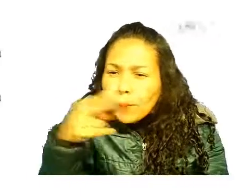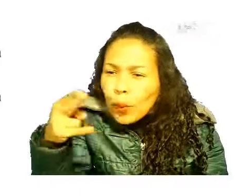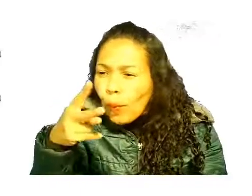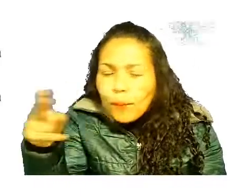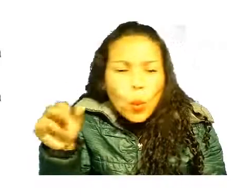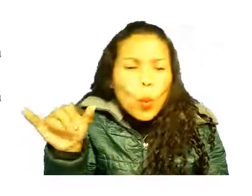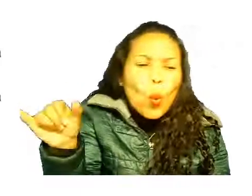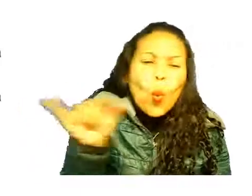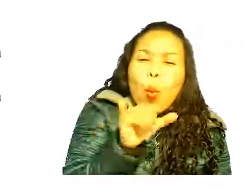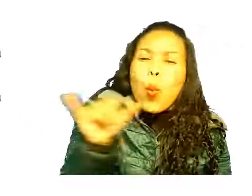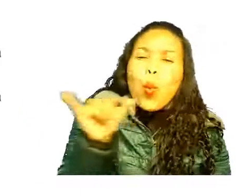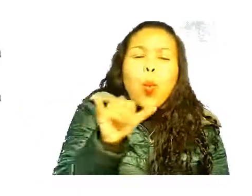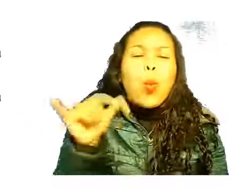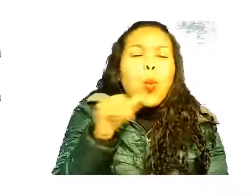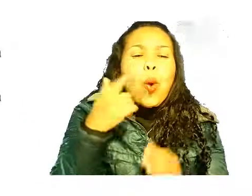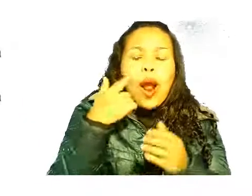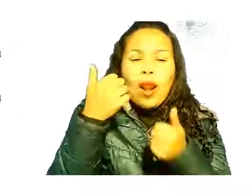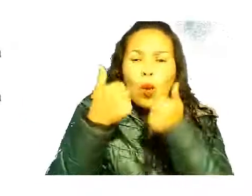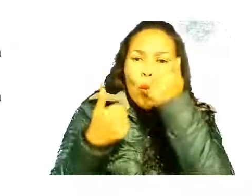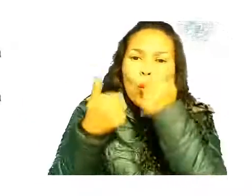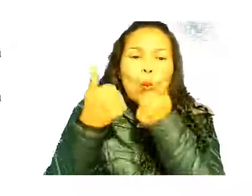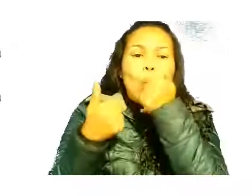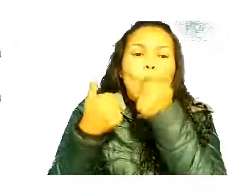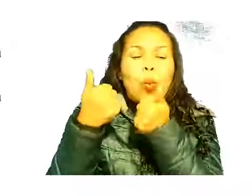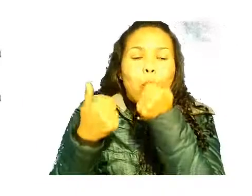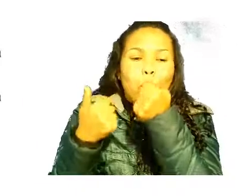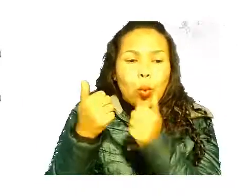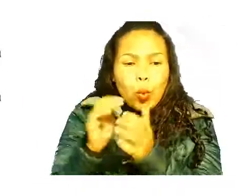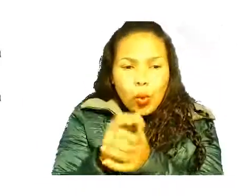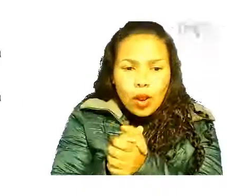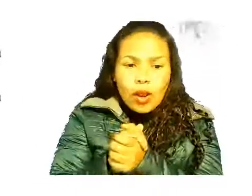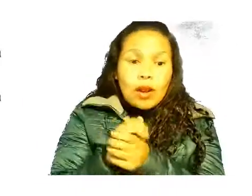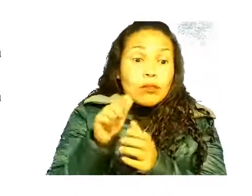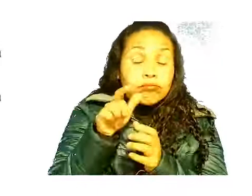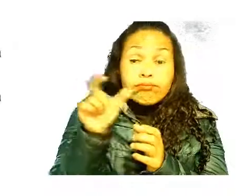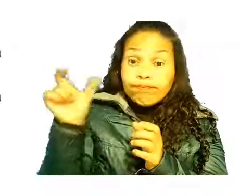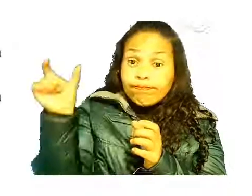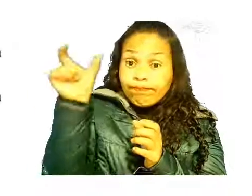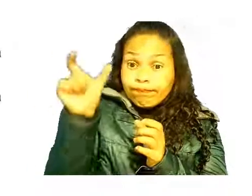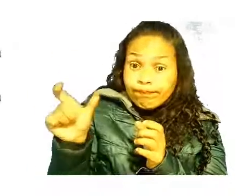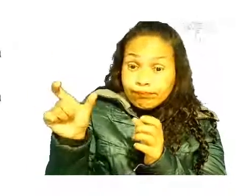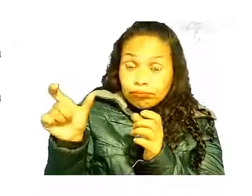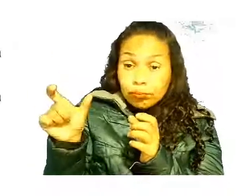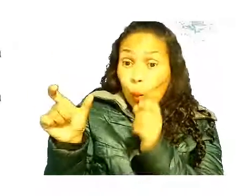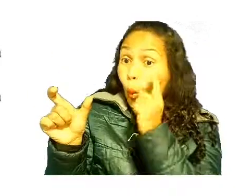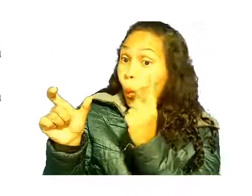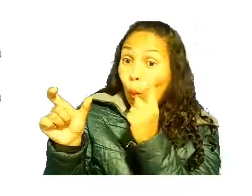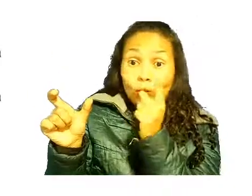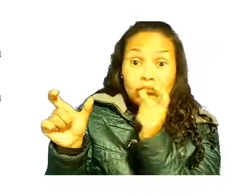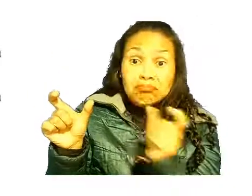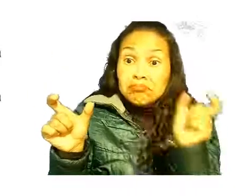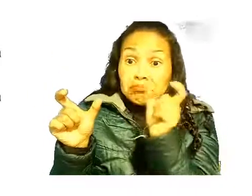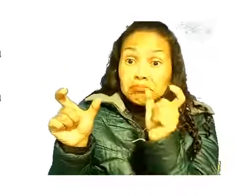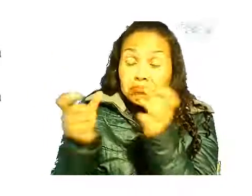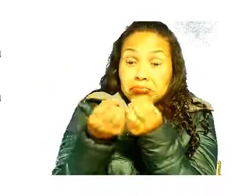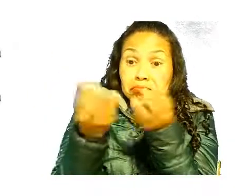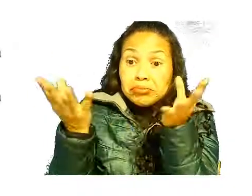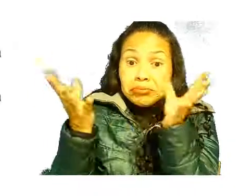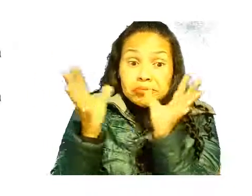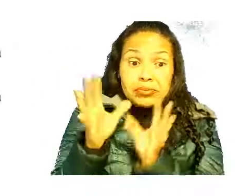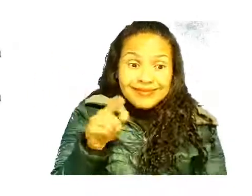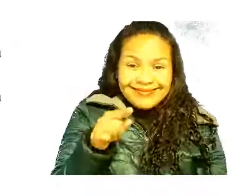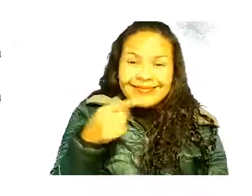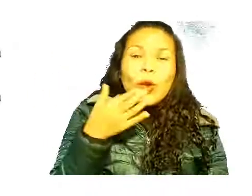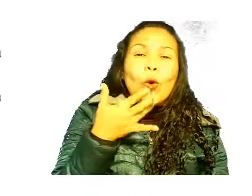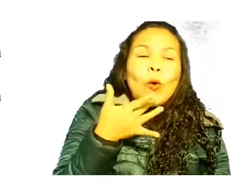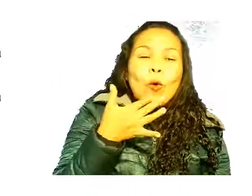el factor común de estas expresiones del polinomio, teniendo en cuenta que el factor está compuesto por más de un monomio. Si nosotros